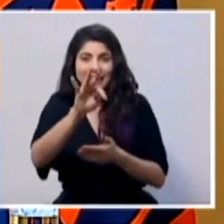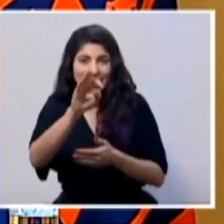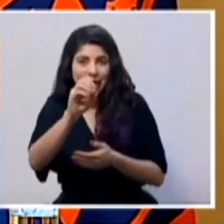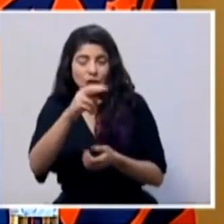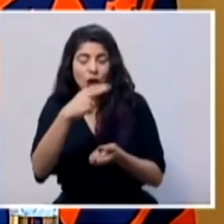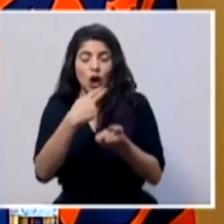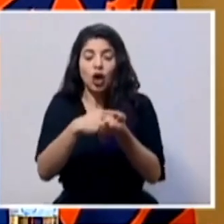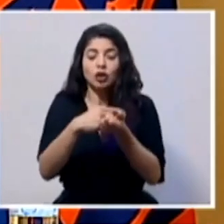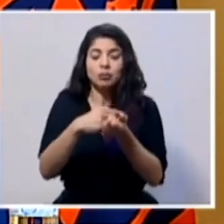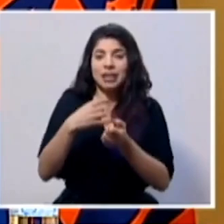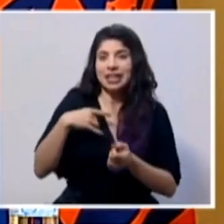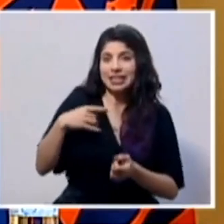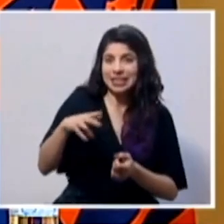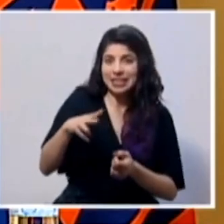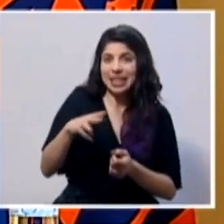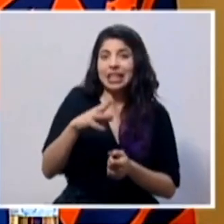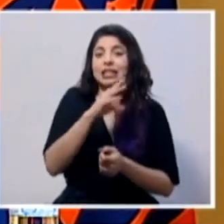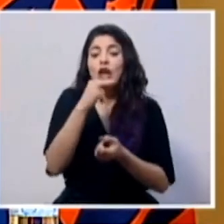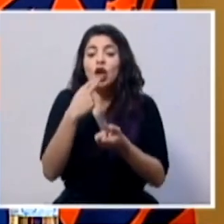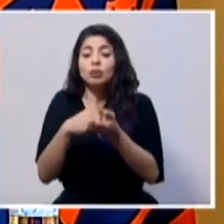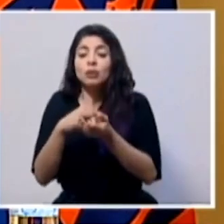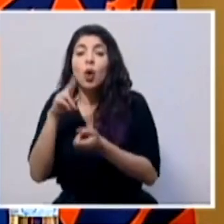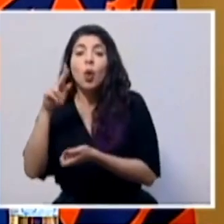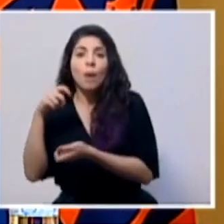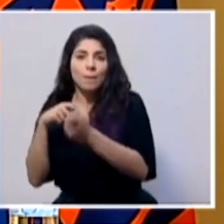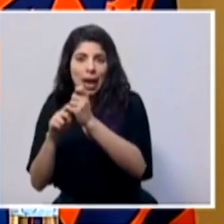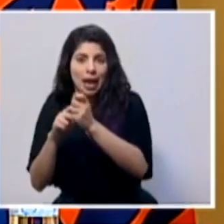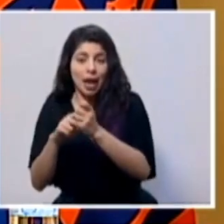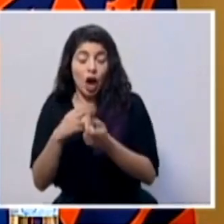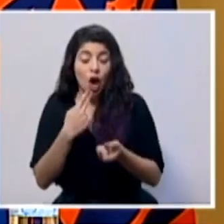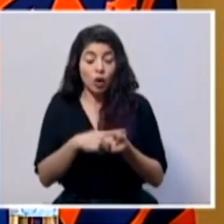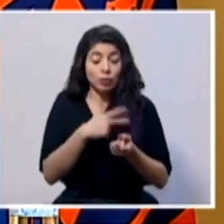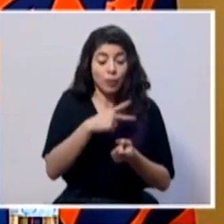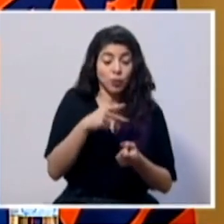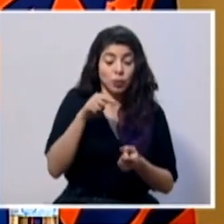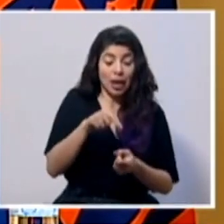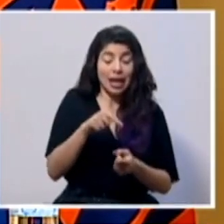Hospital de los Chiles, el Hospital de Upala. El Hospital de Punta Arenas es un